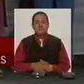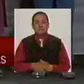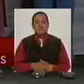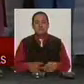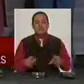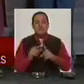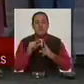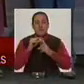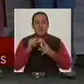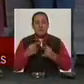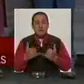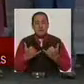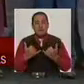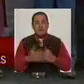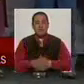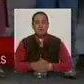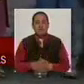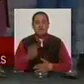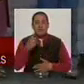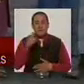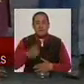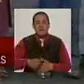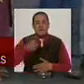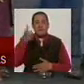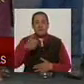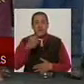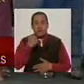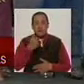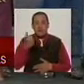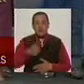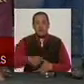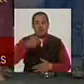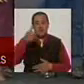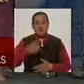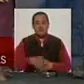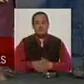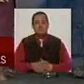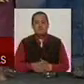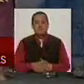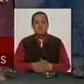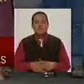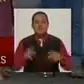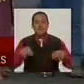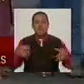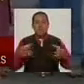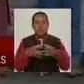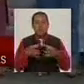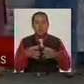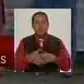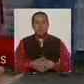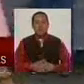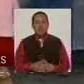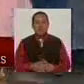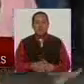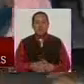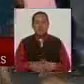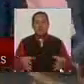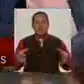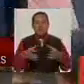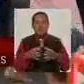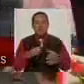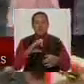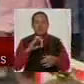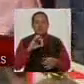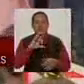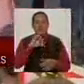Palabras entonces del APU, máxima autoridad de la comunidad indígena de